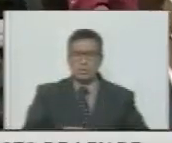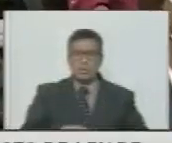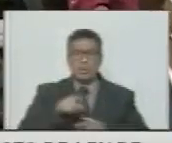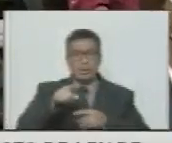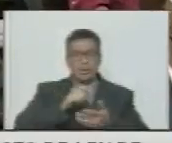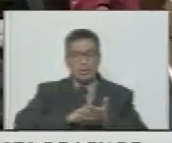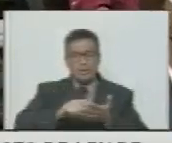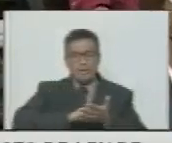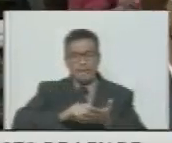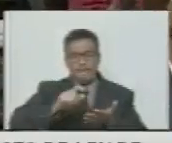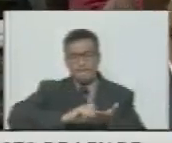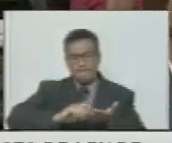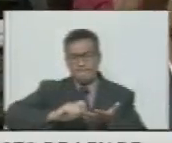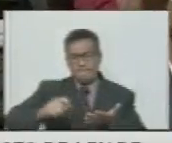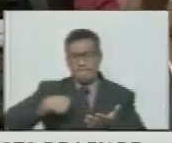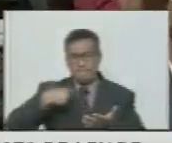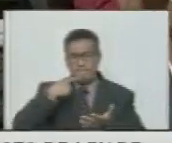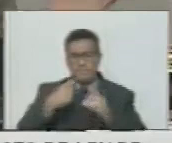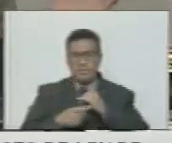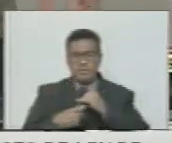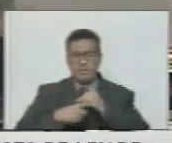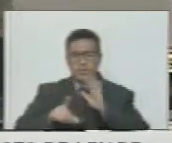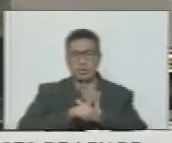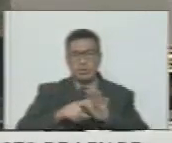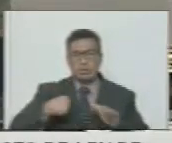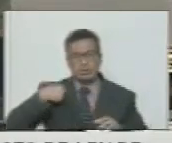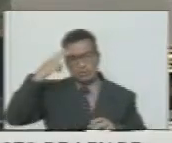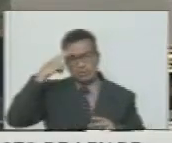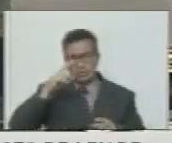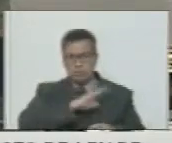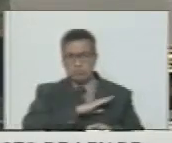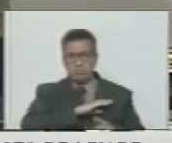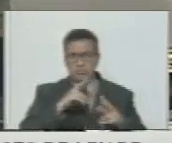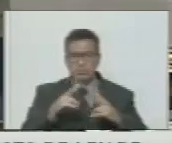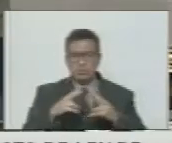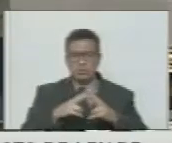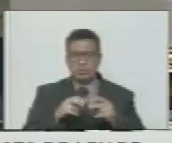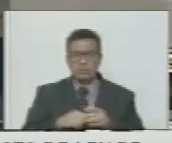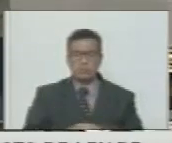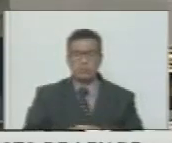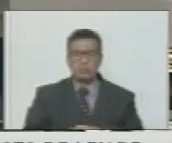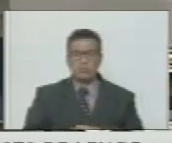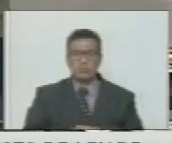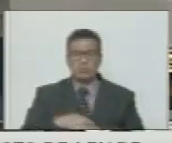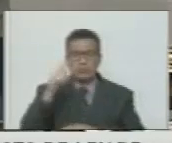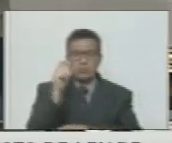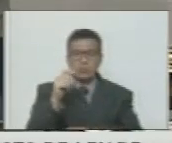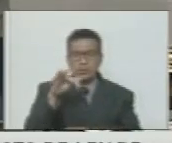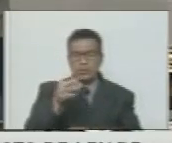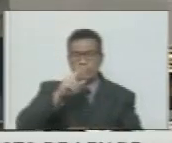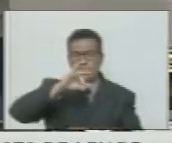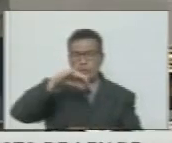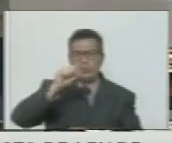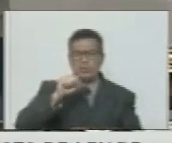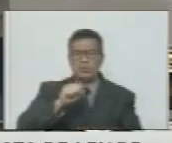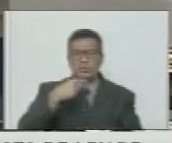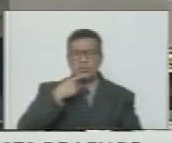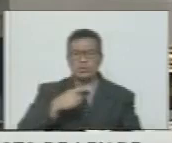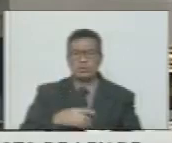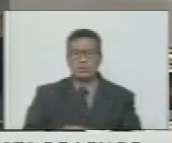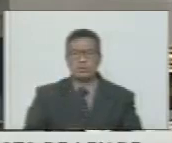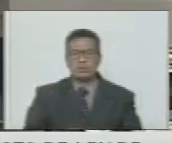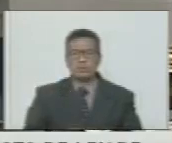con una determinada connotación, digamos, técnico-legal que yo no conozco. Diputado Faría.